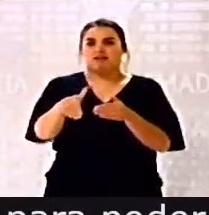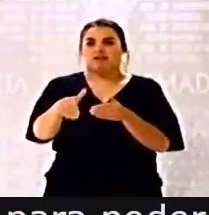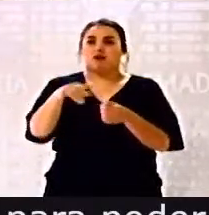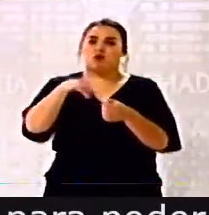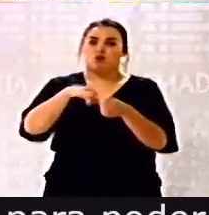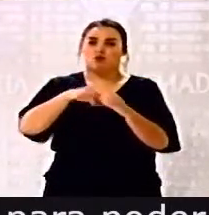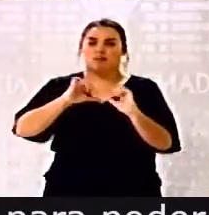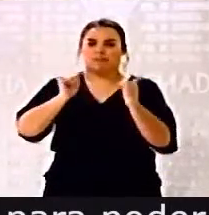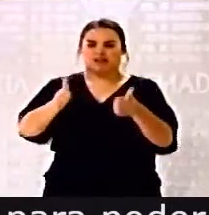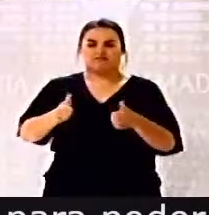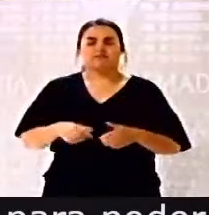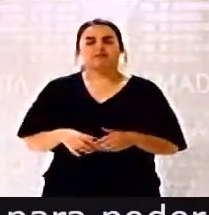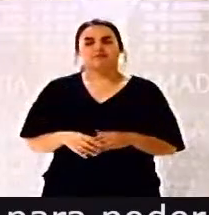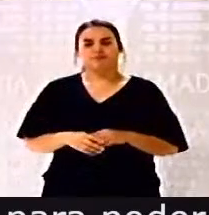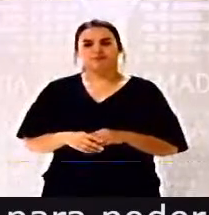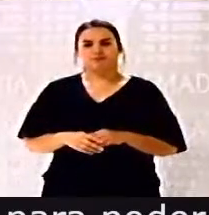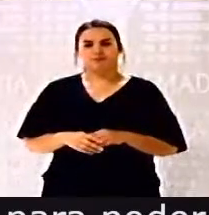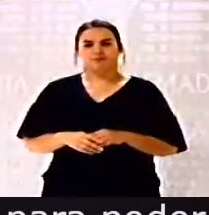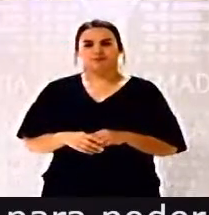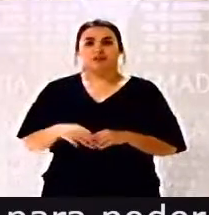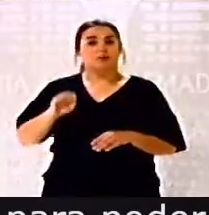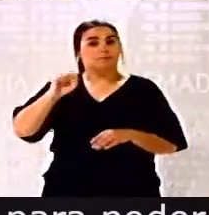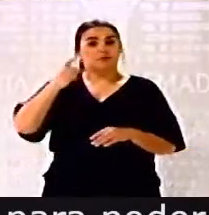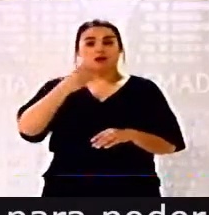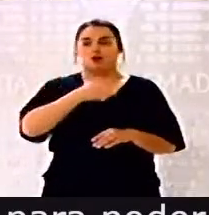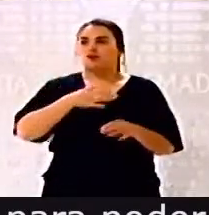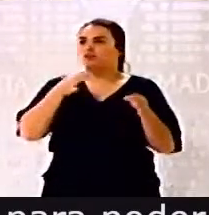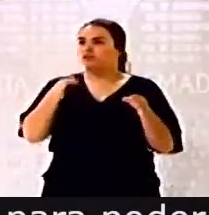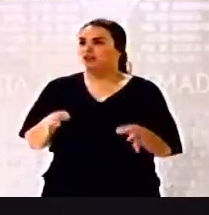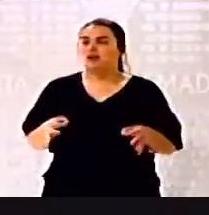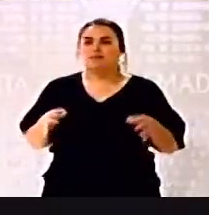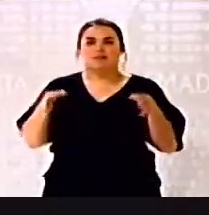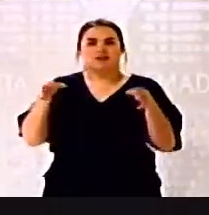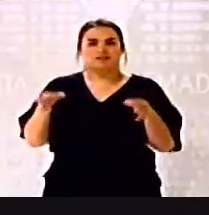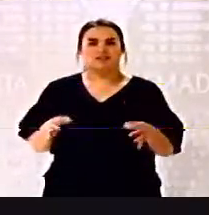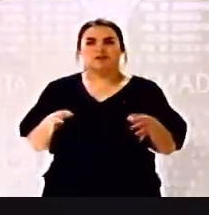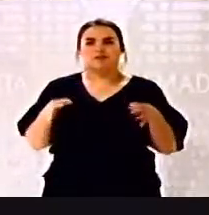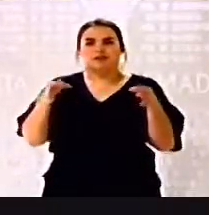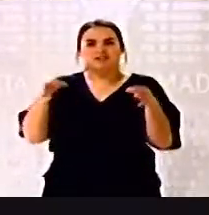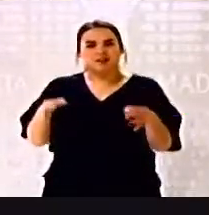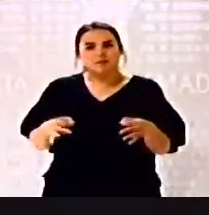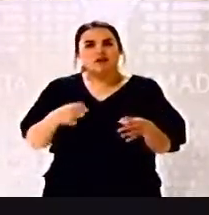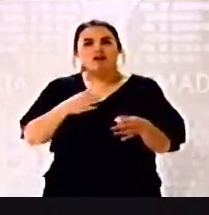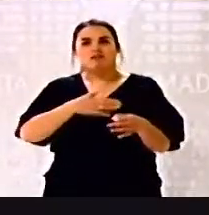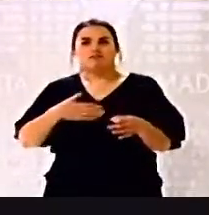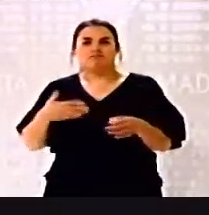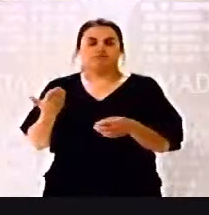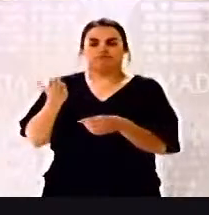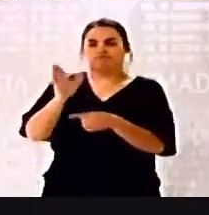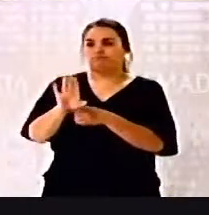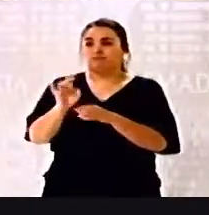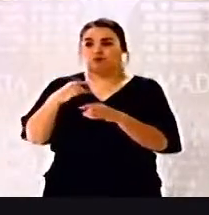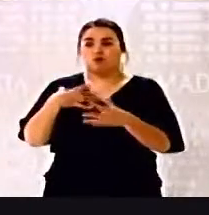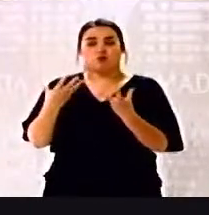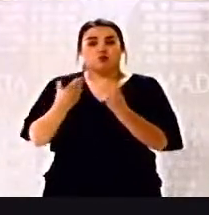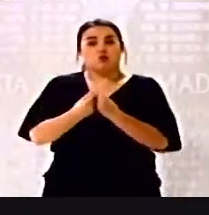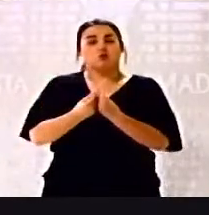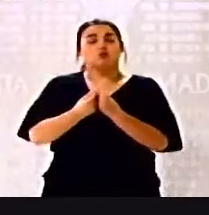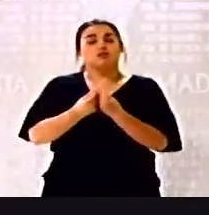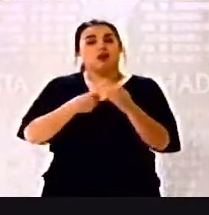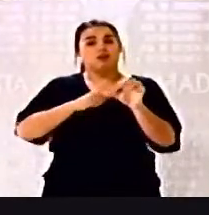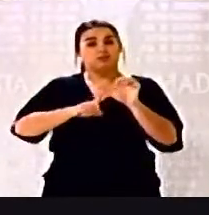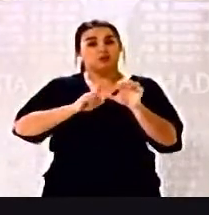próximo lunes. En primer lugar, quiero, como siempre, mostrar en nombre del Gobierno de la Junta de Extremadura